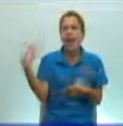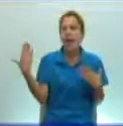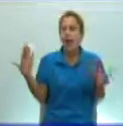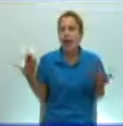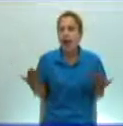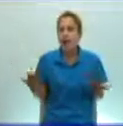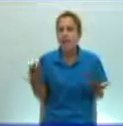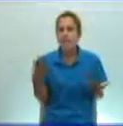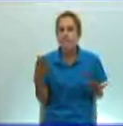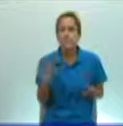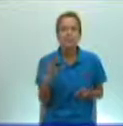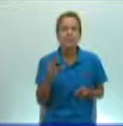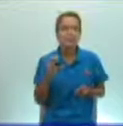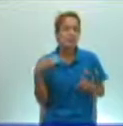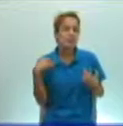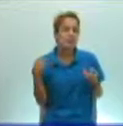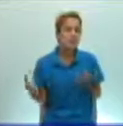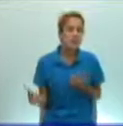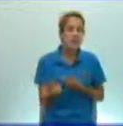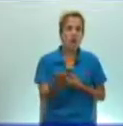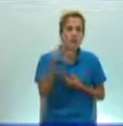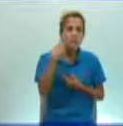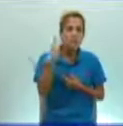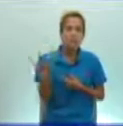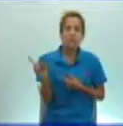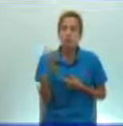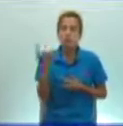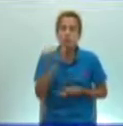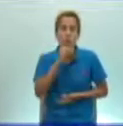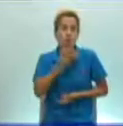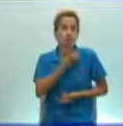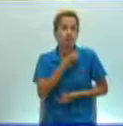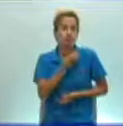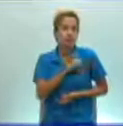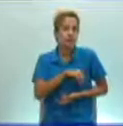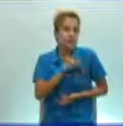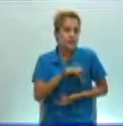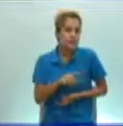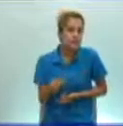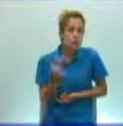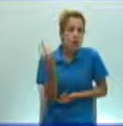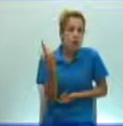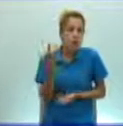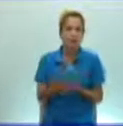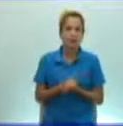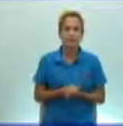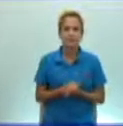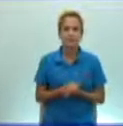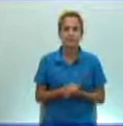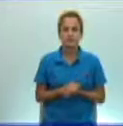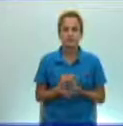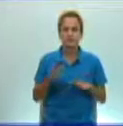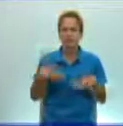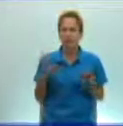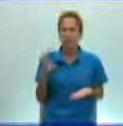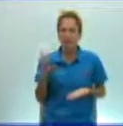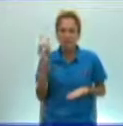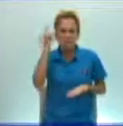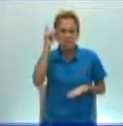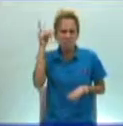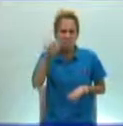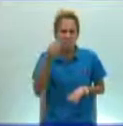plantea que uno de los aspectos es no sentir soledad. ¿Qué nos sugiere esta idea?